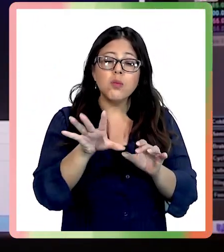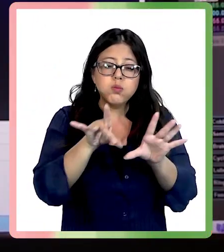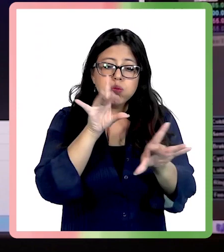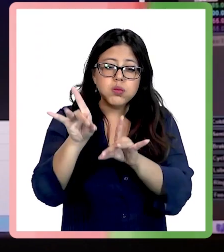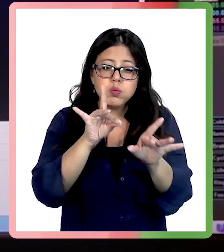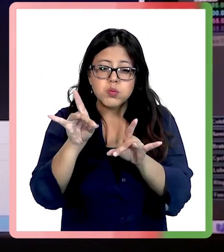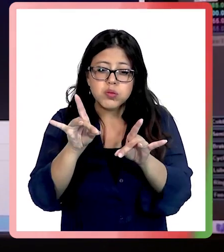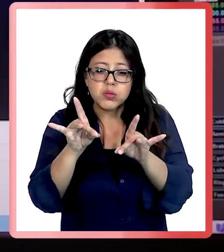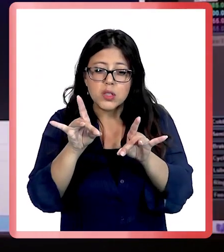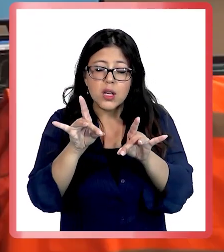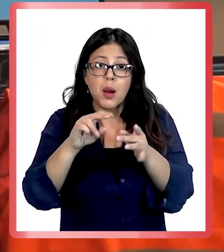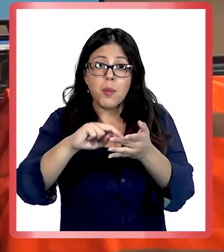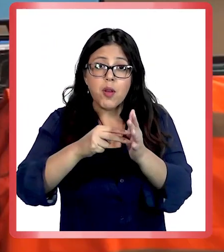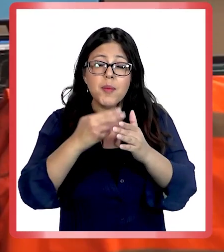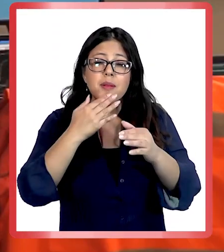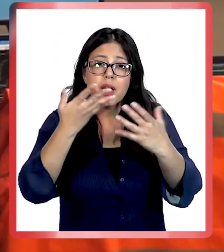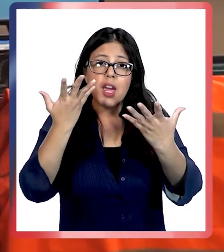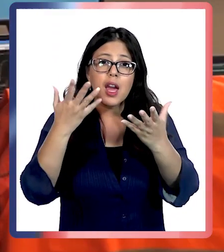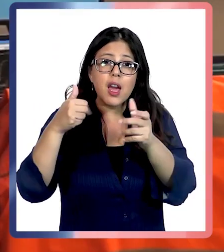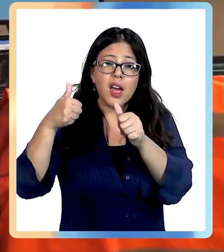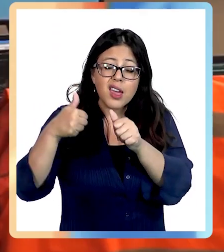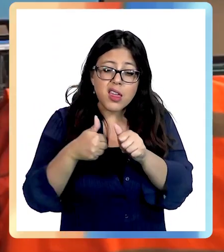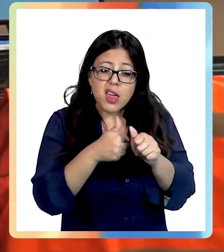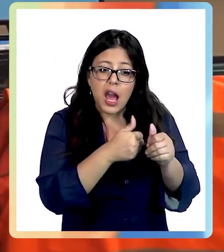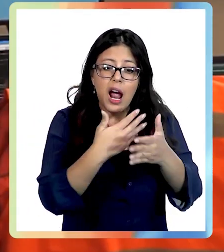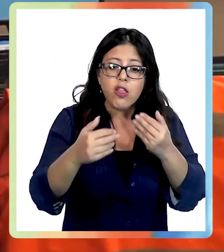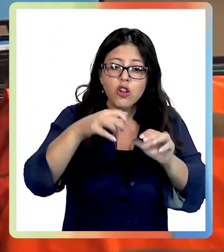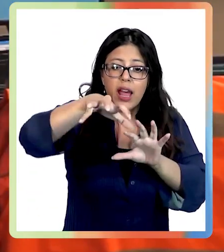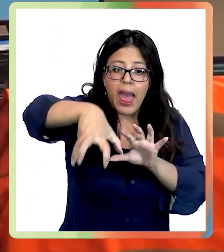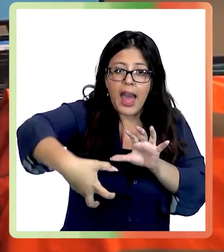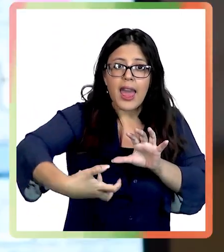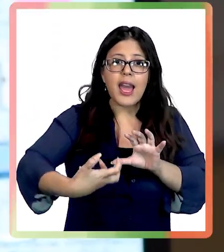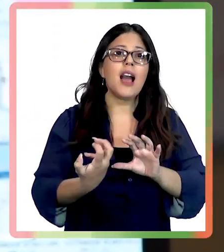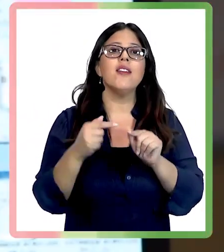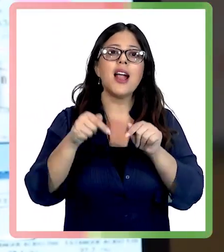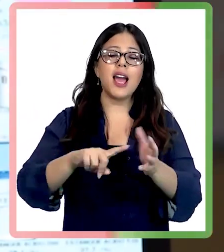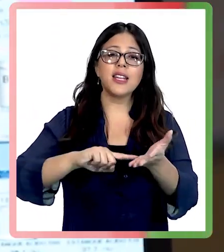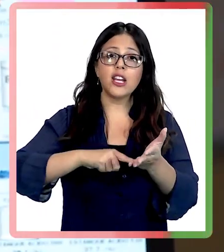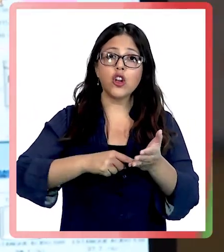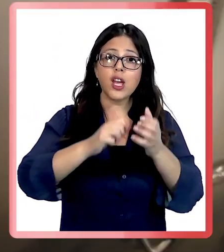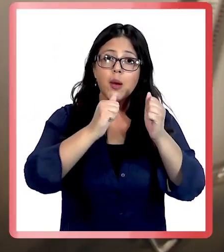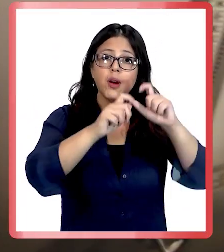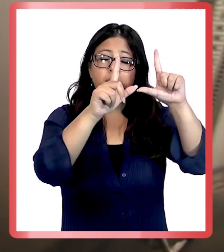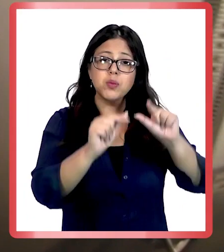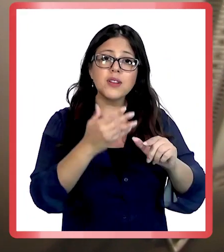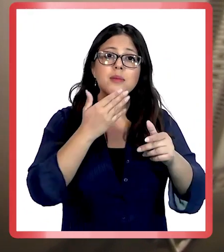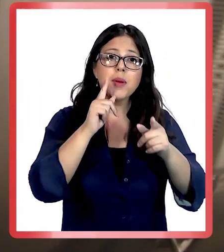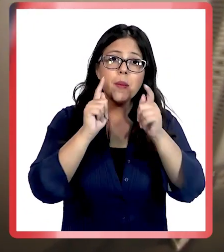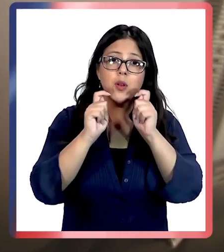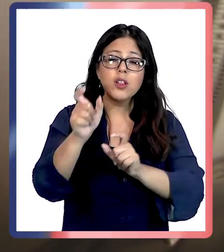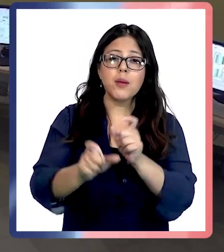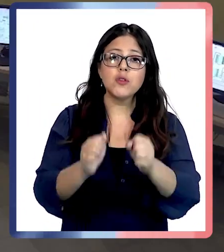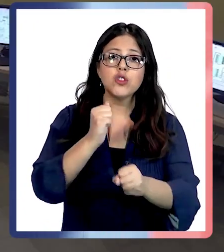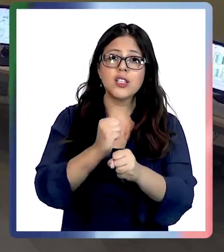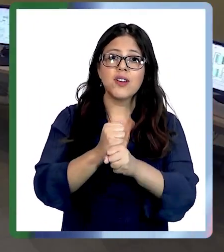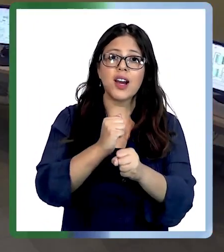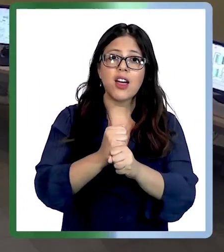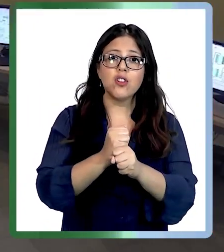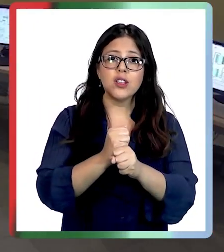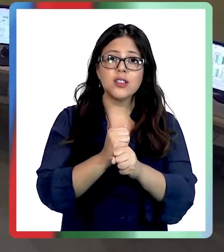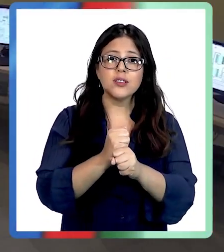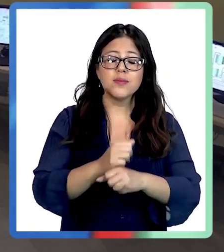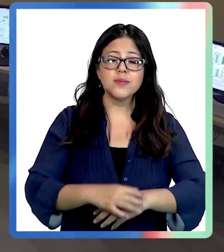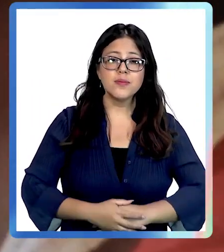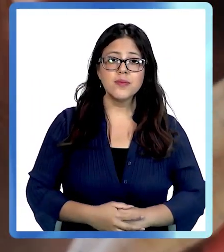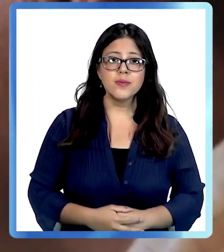excavar la tecnología podría reducir incluso los riesgos de los trabajadores en las faenas por ejemplo en el en el